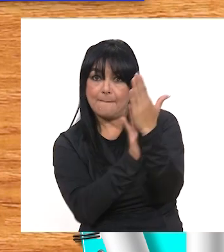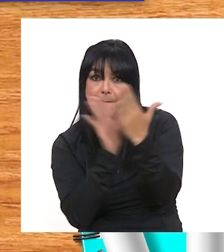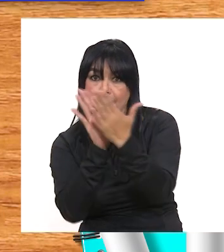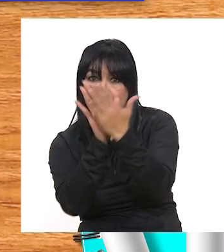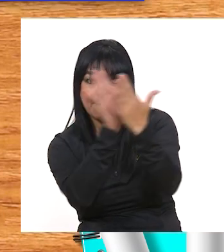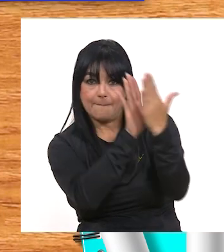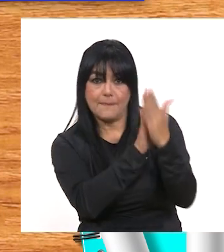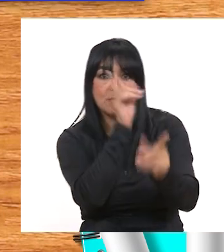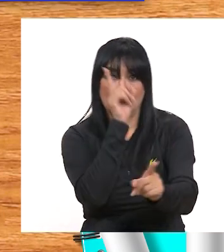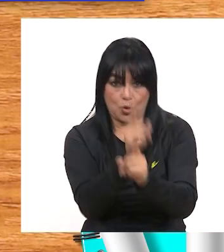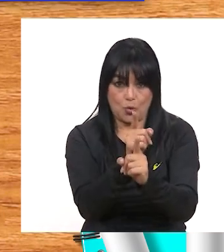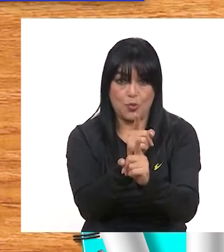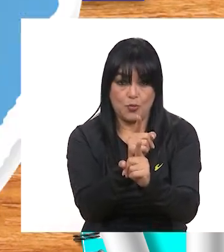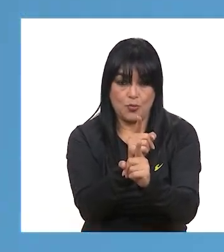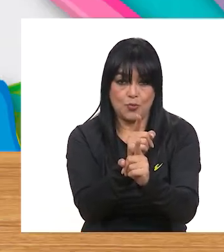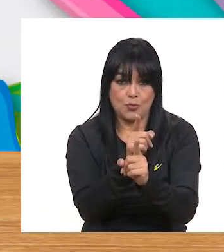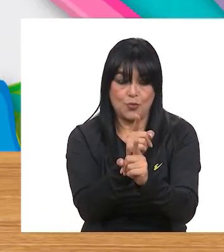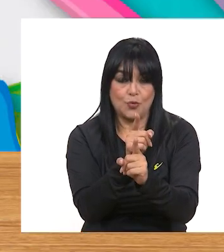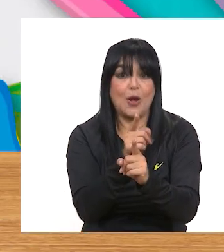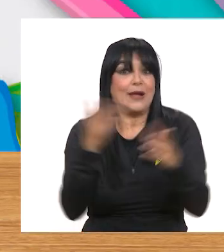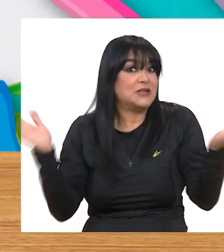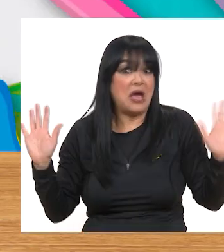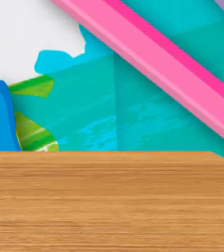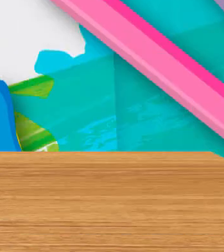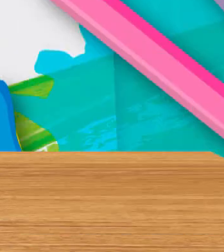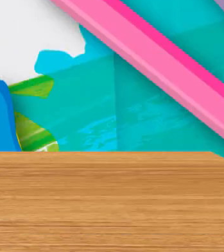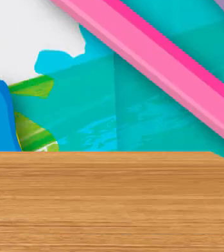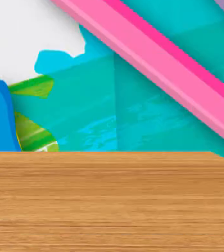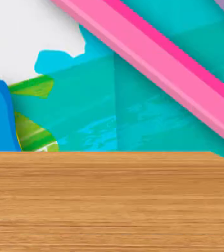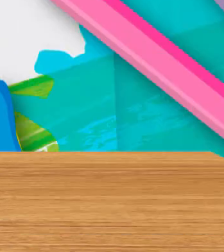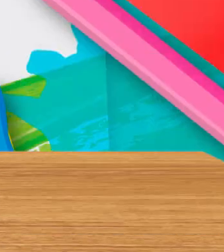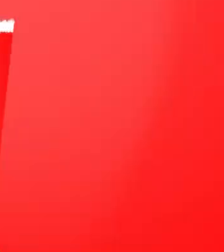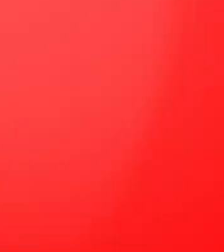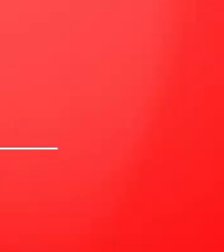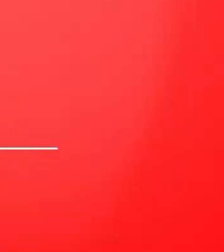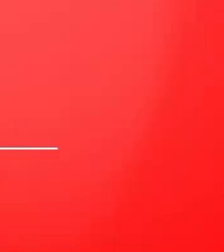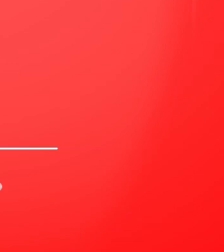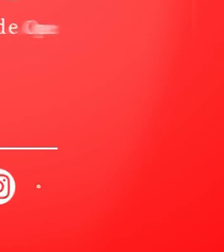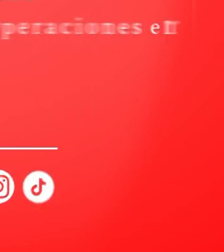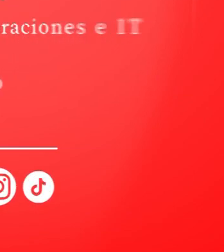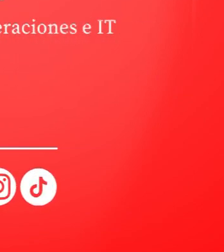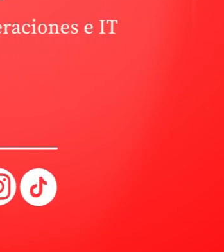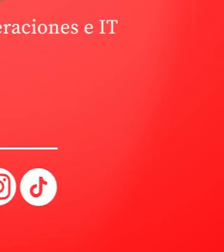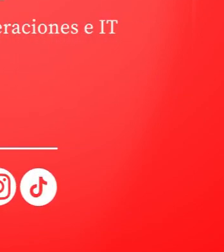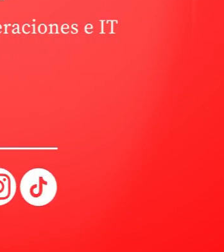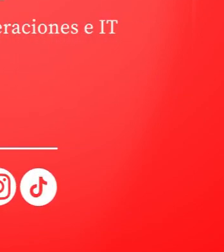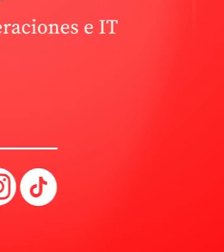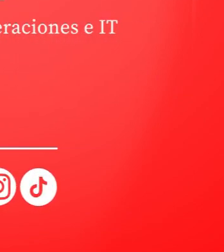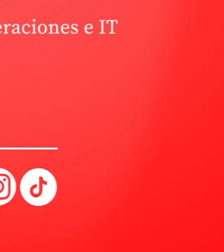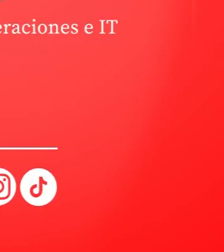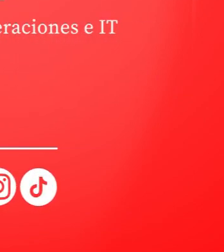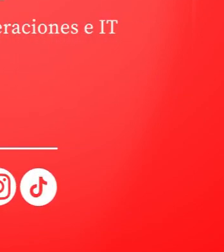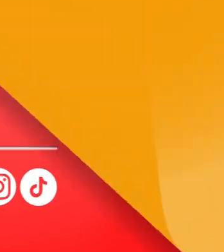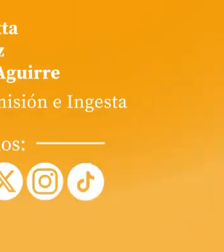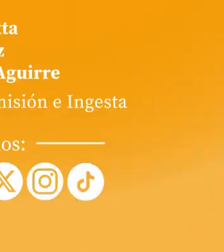en la zona que corresponde. ¡Y es todo! ¡Nos vemos, amigos!